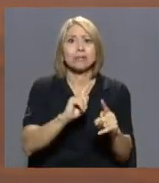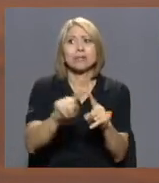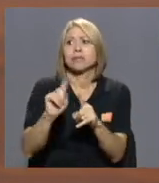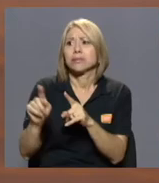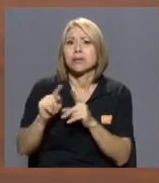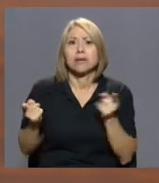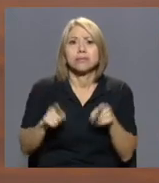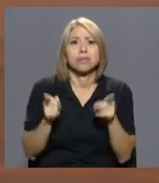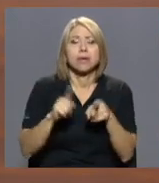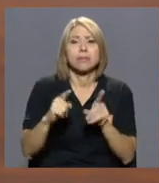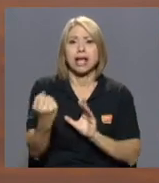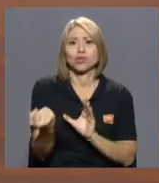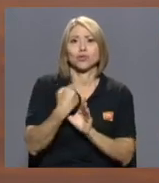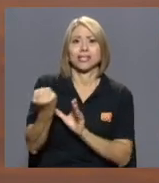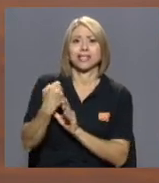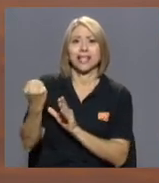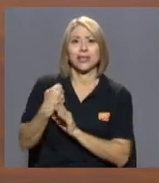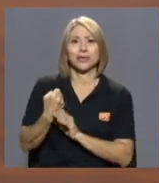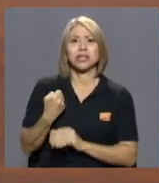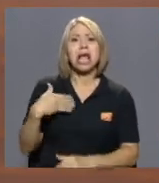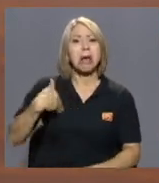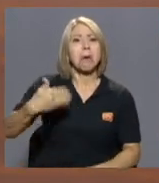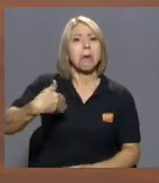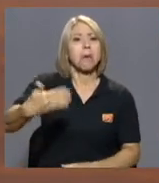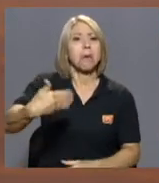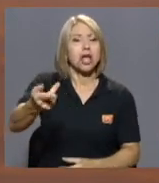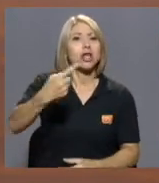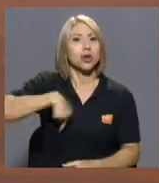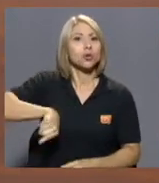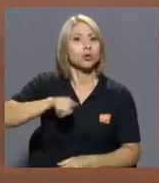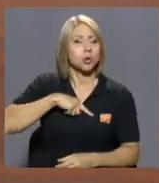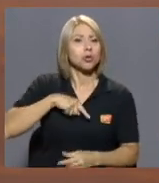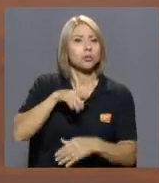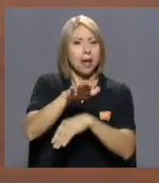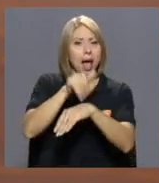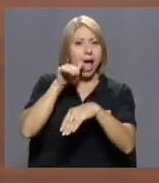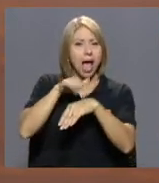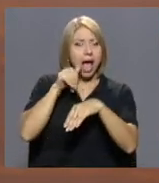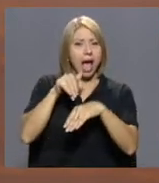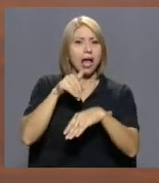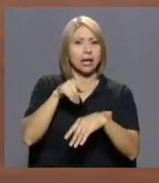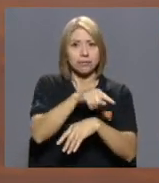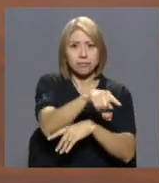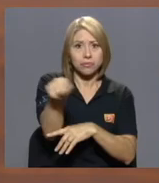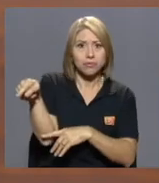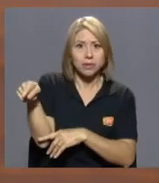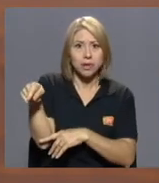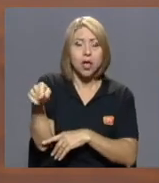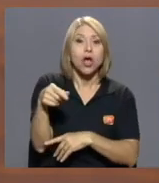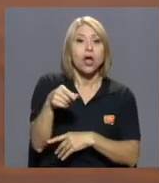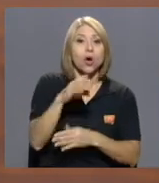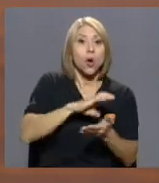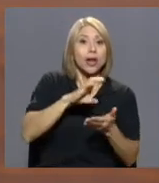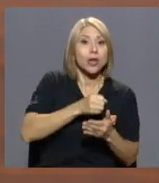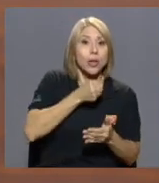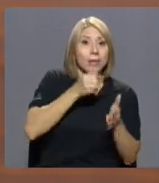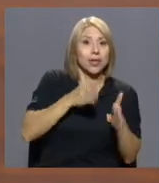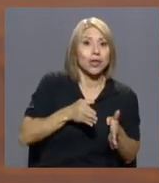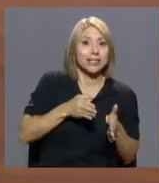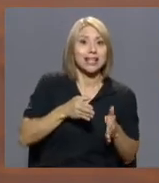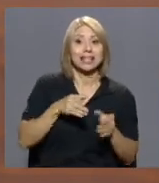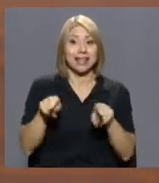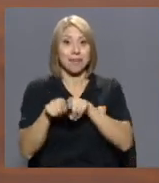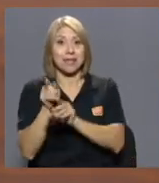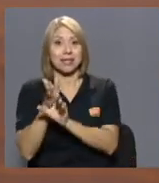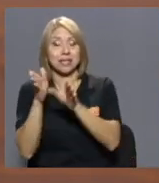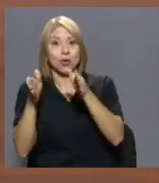unas semanas vamos a hacer un llamado del Colegio de Periodistas y nosotros, el Colegio de Profesionales en Psicología, para decir a los medios, ustedes tienen que